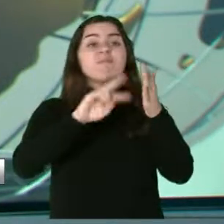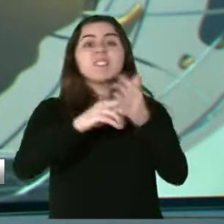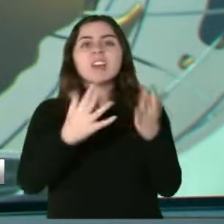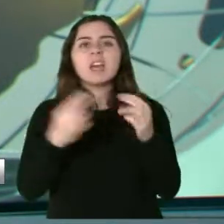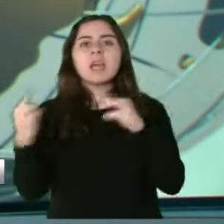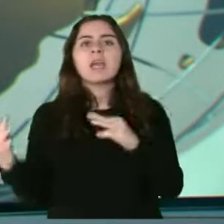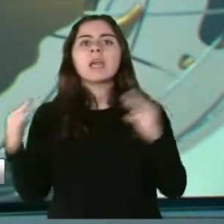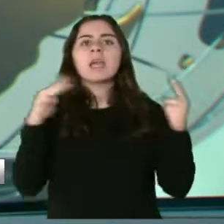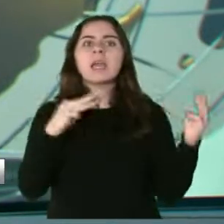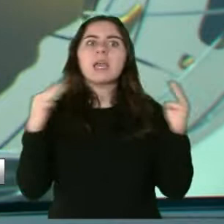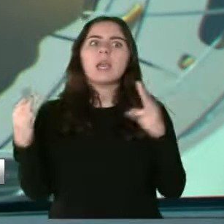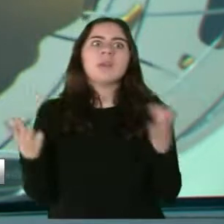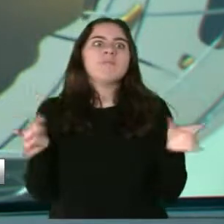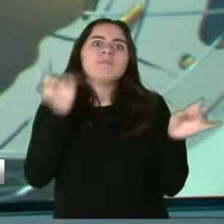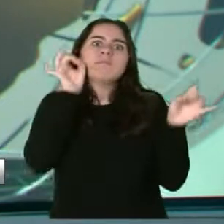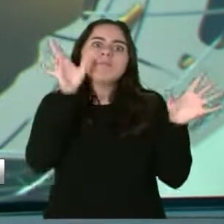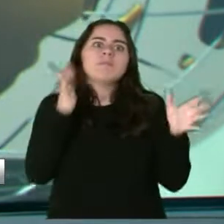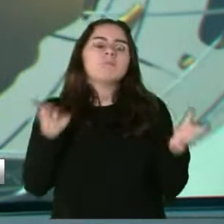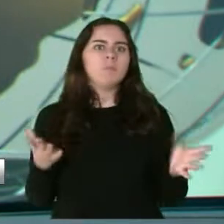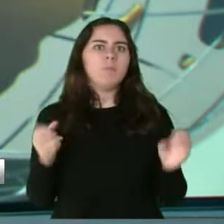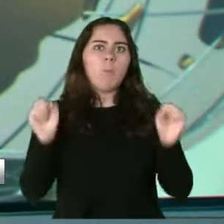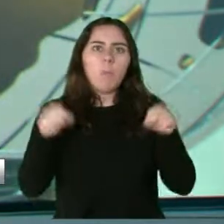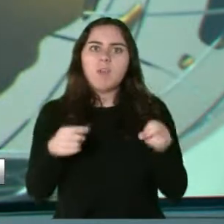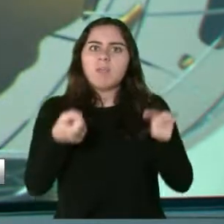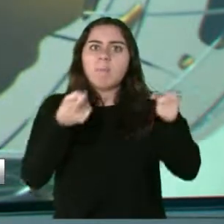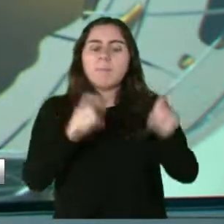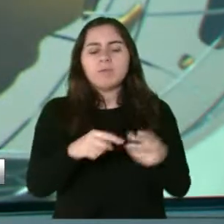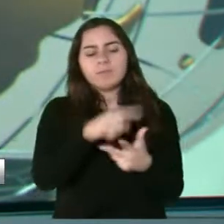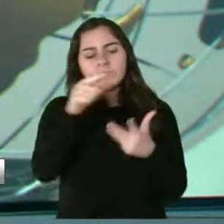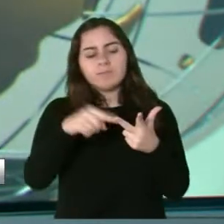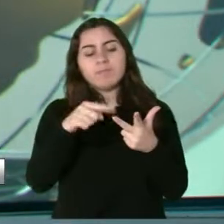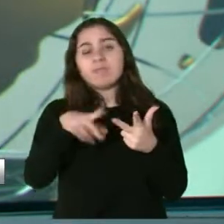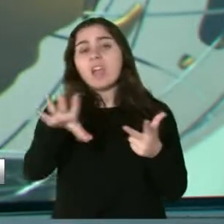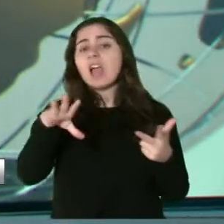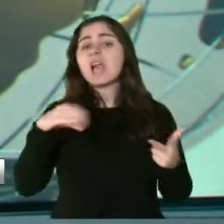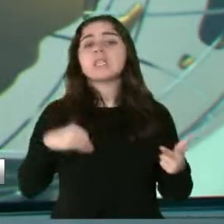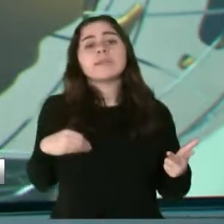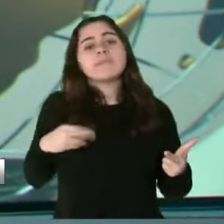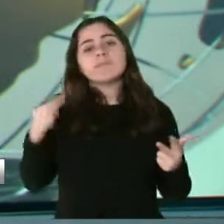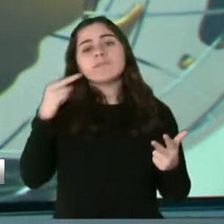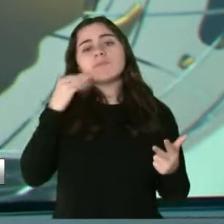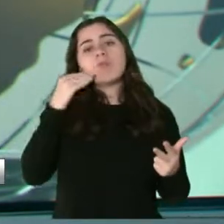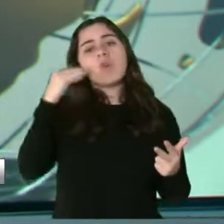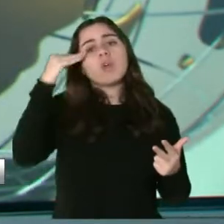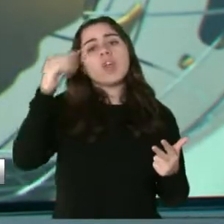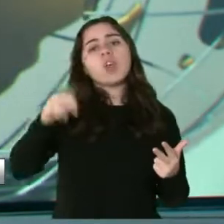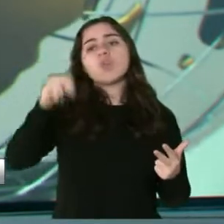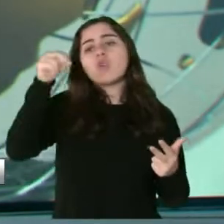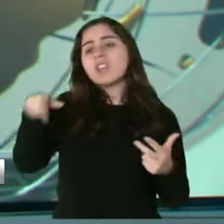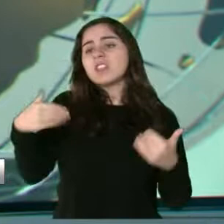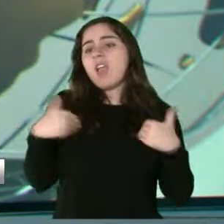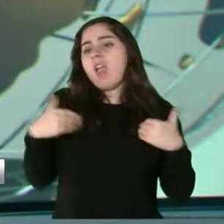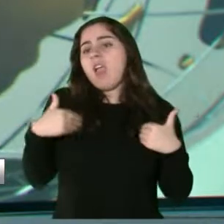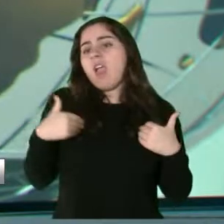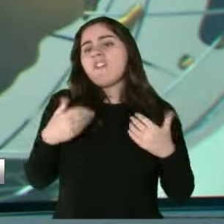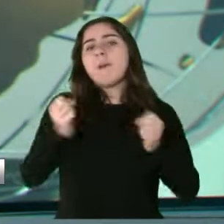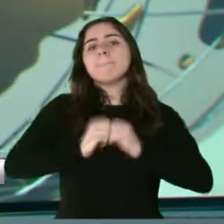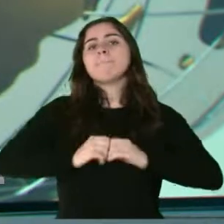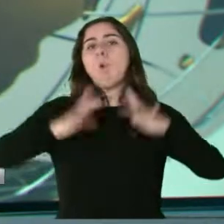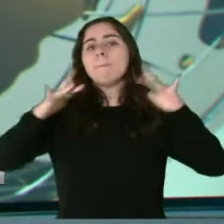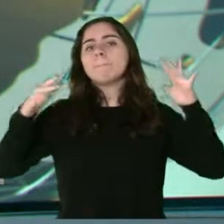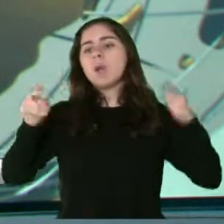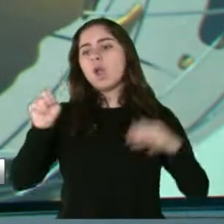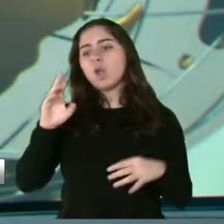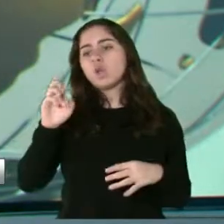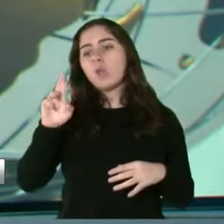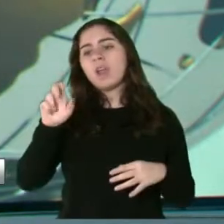consecuencias catastróficas que esta puede tener. Y aceptación, aceptar que Corea del Norte es un país poseedor de armas nucleares y que